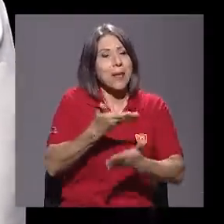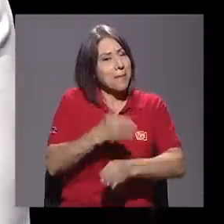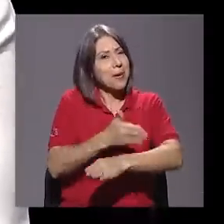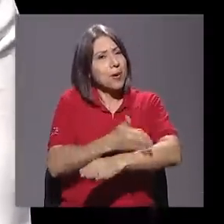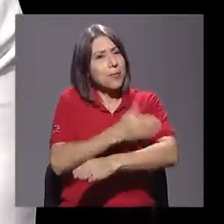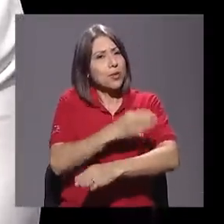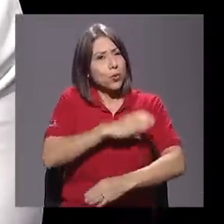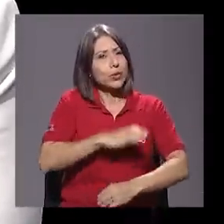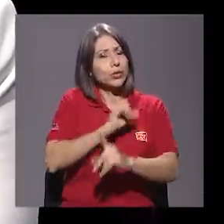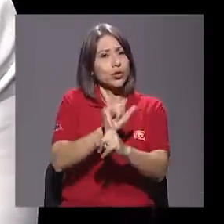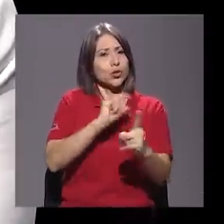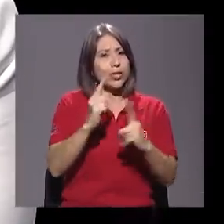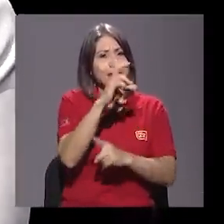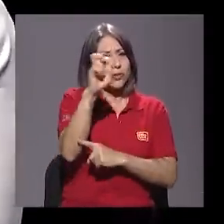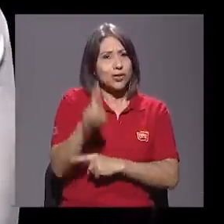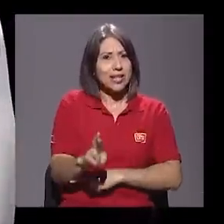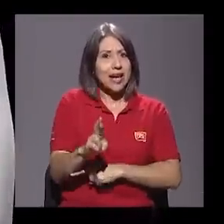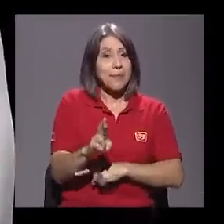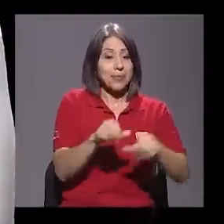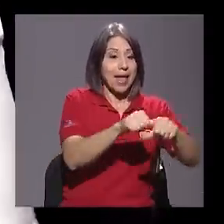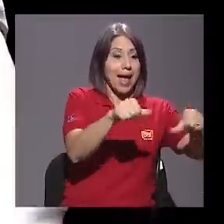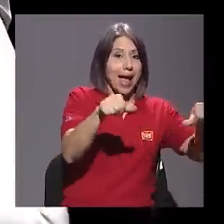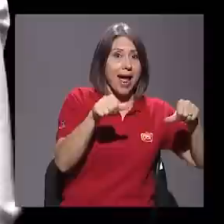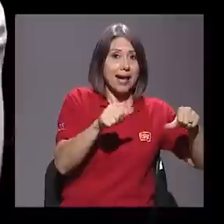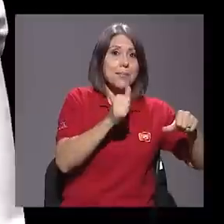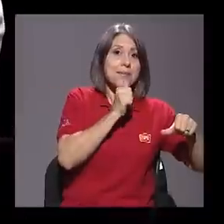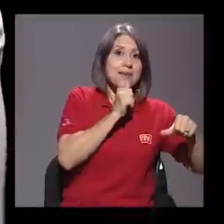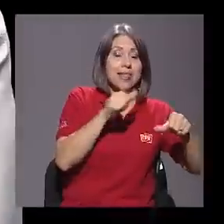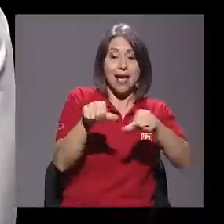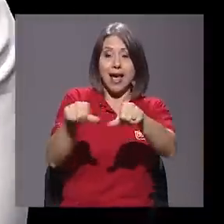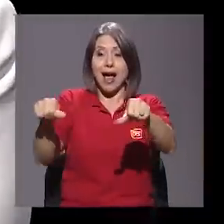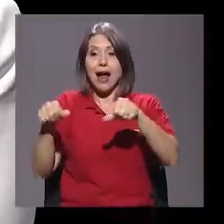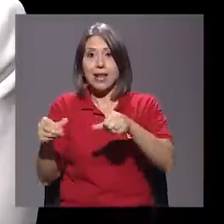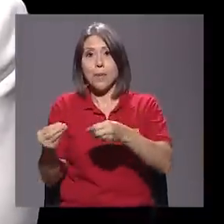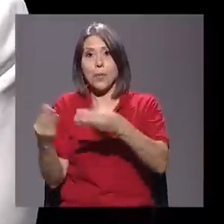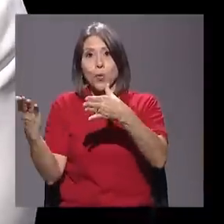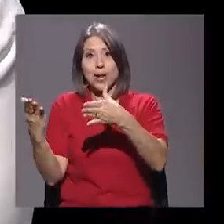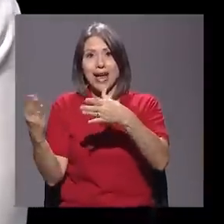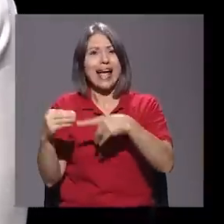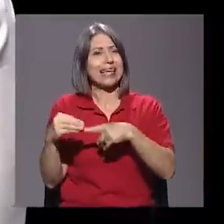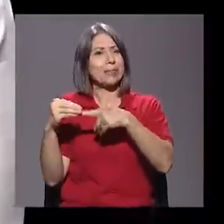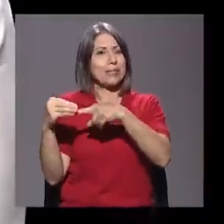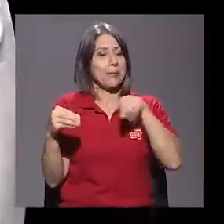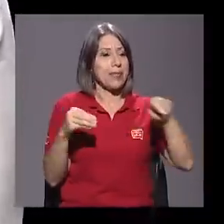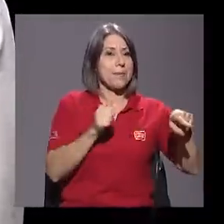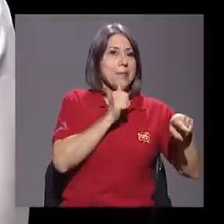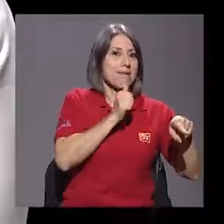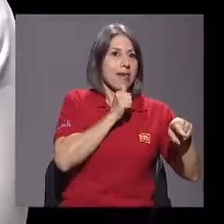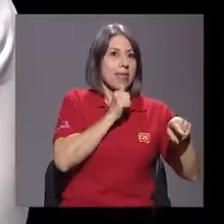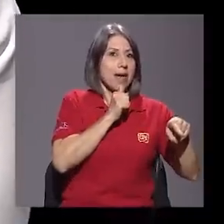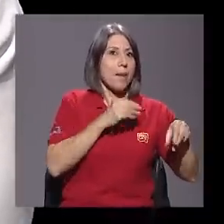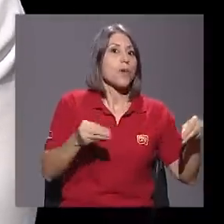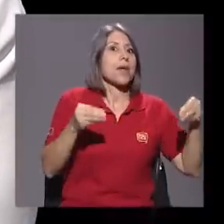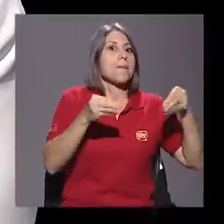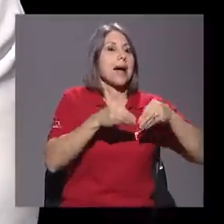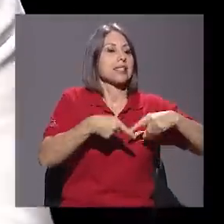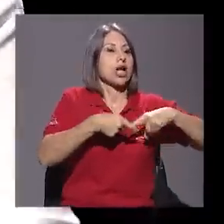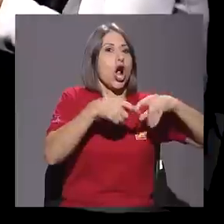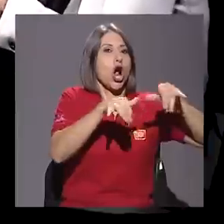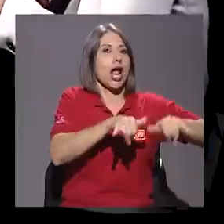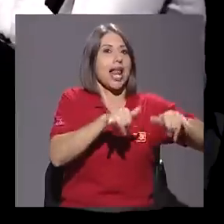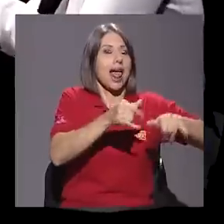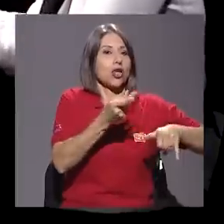Rica, que tanto el sector privado como el sector público, pero particularmente el sector privado, porque es el que tiene más congelados sus